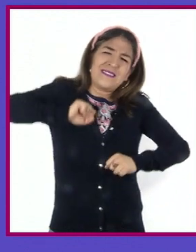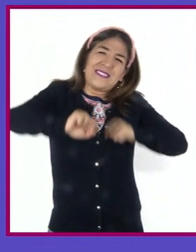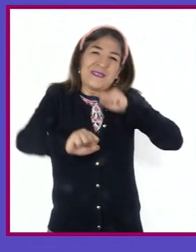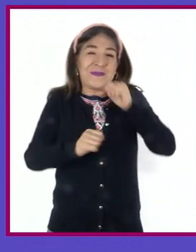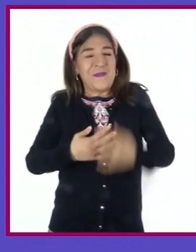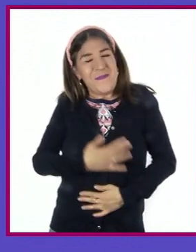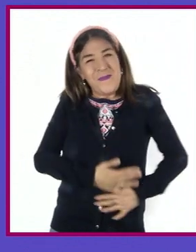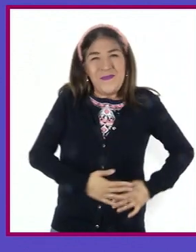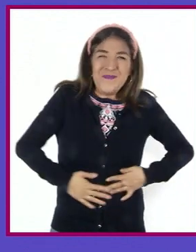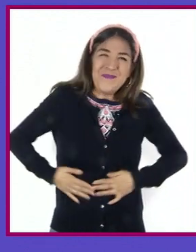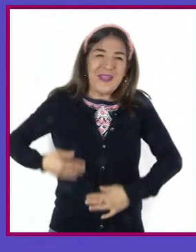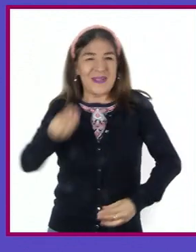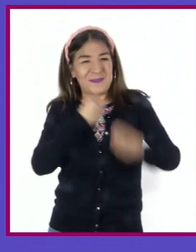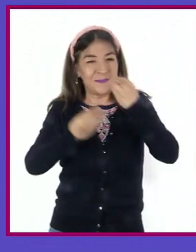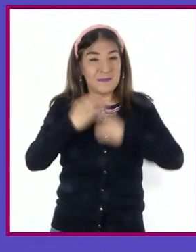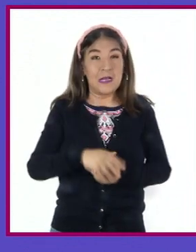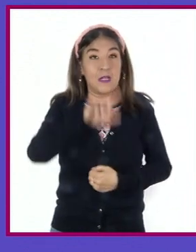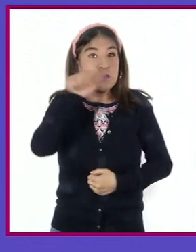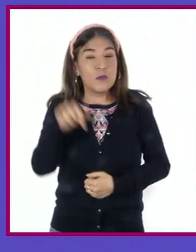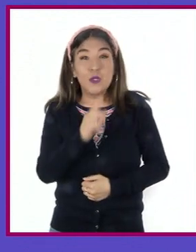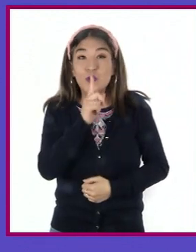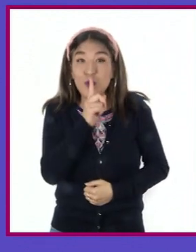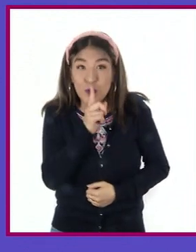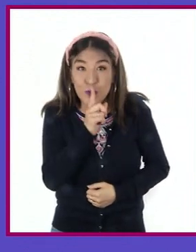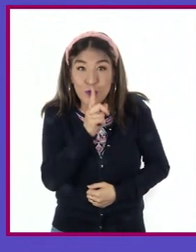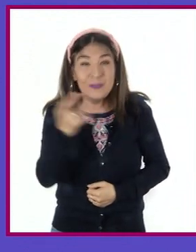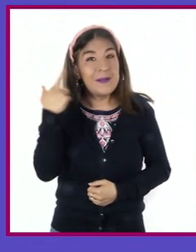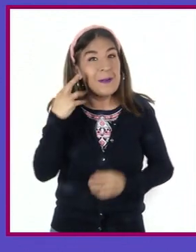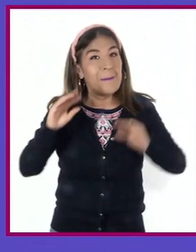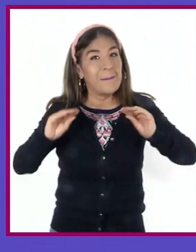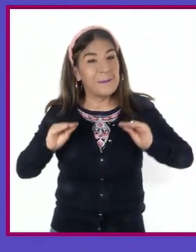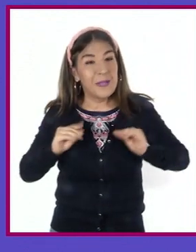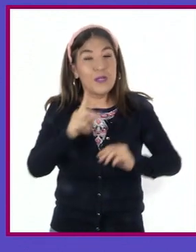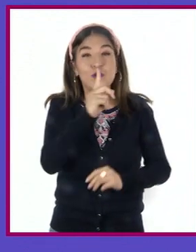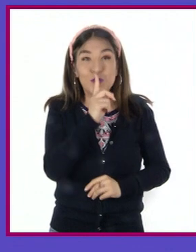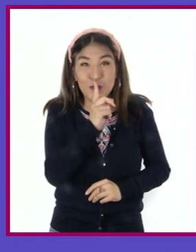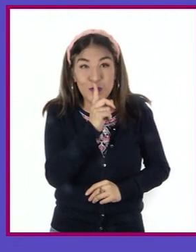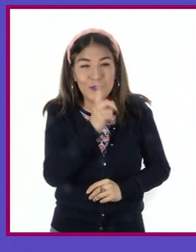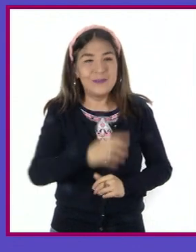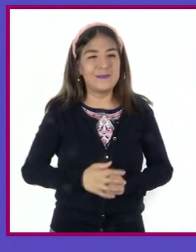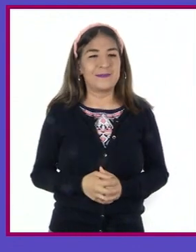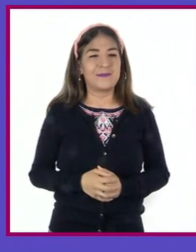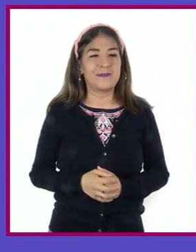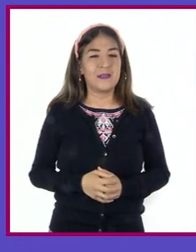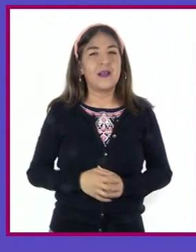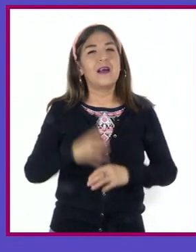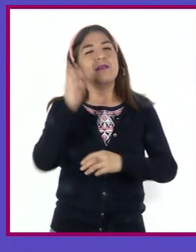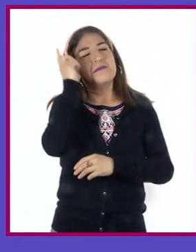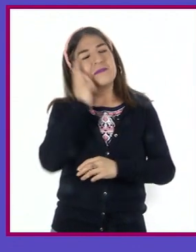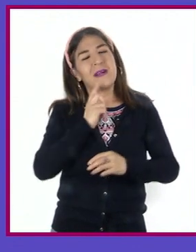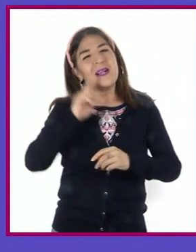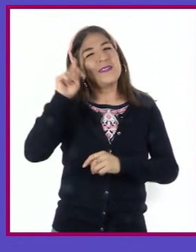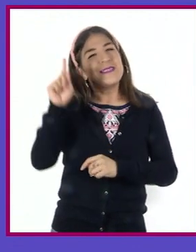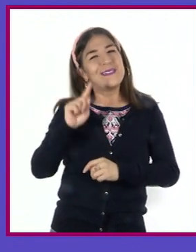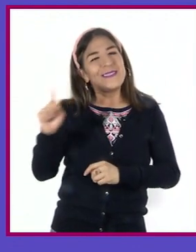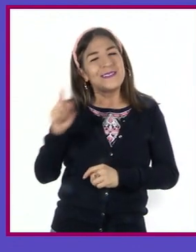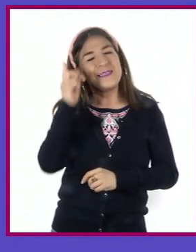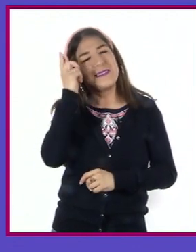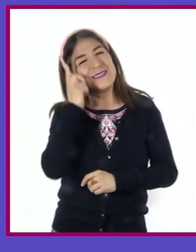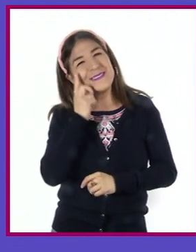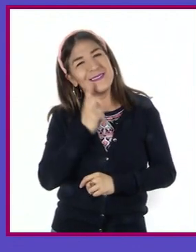por cuestiones biológicas y no por una emoción. Por eso aquel dicho de lágrimas de